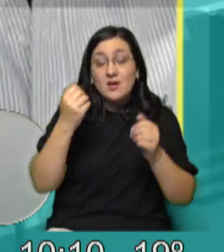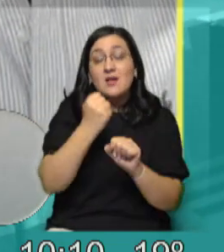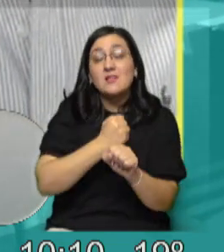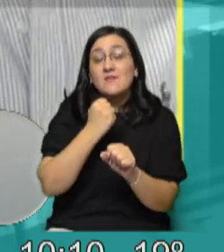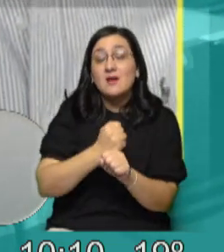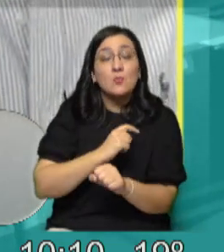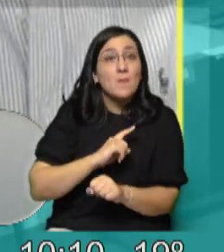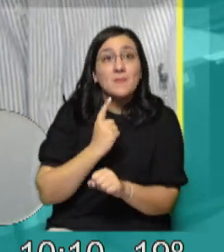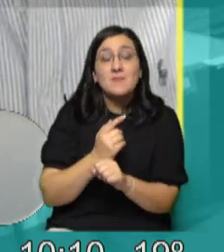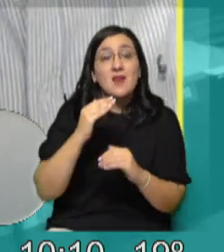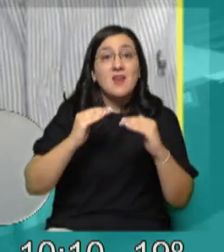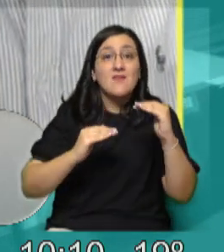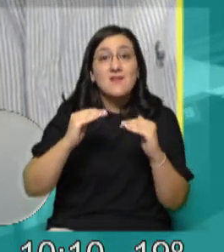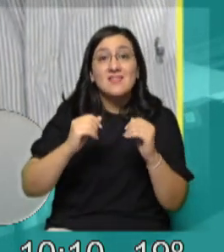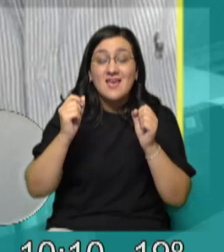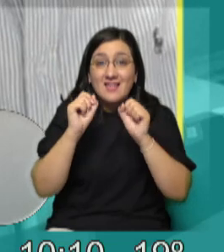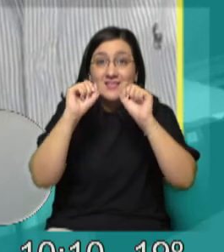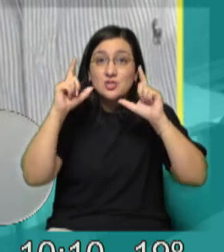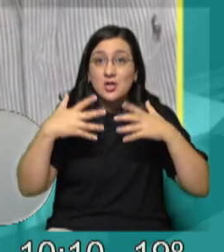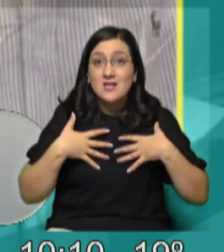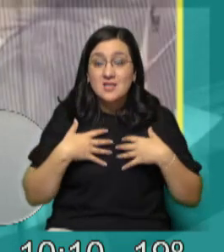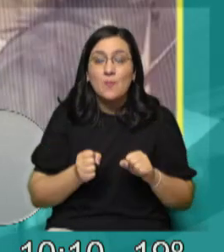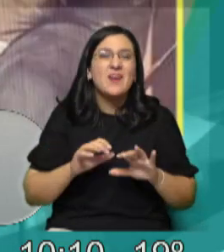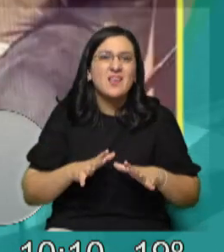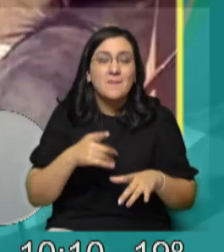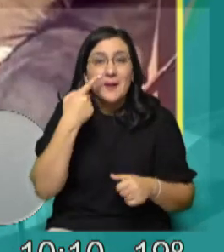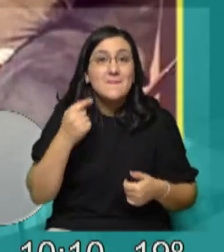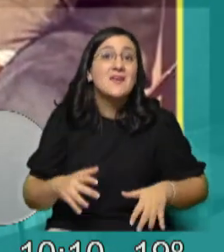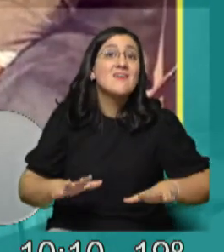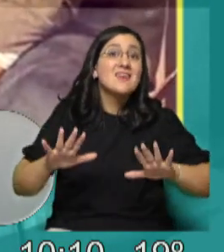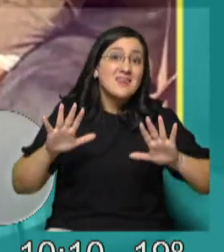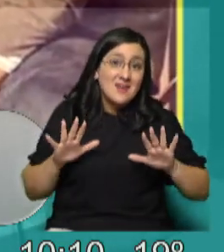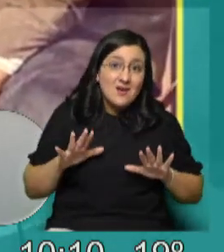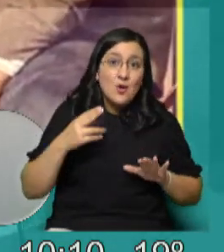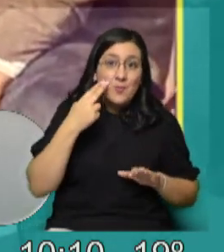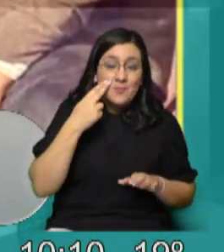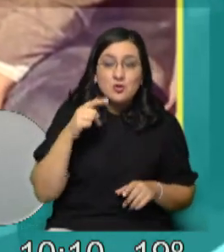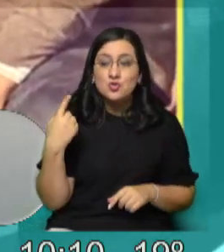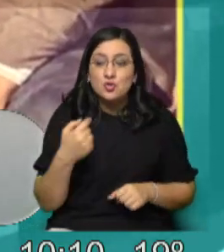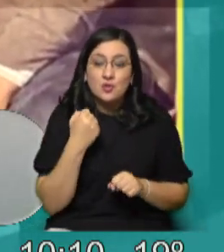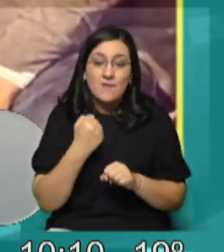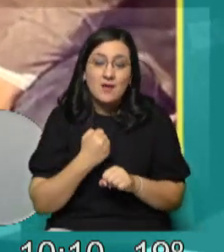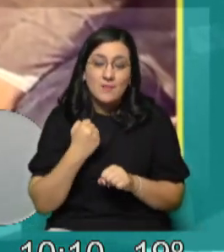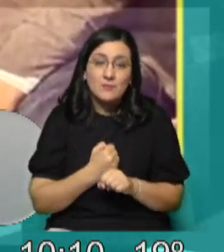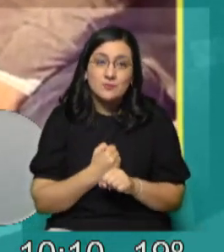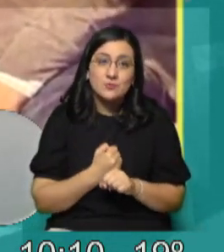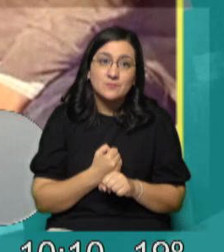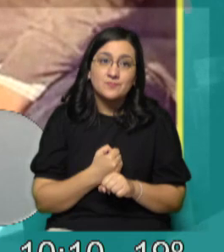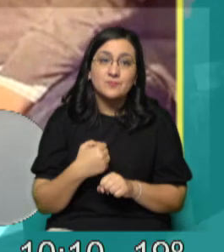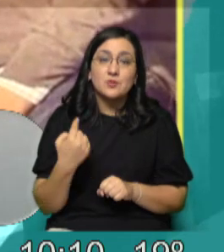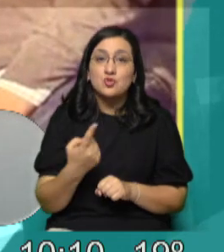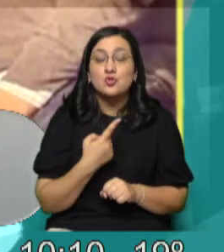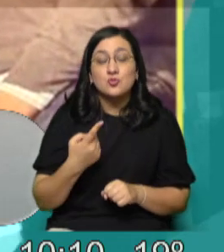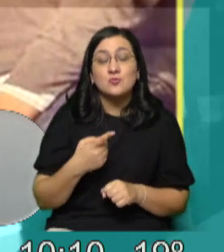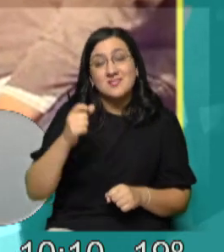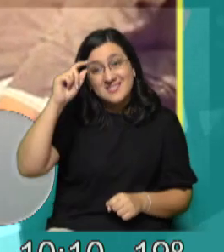en un primer nivel de atención en salud, que es en la prevención, ¿no? Nosotros trabajamos, somos psicólogos